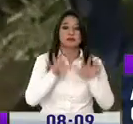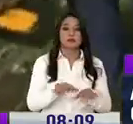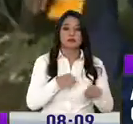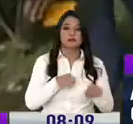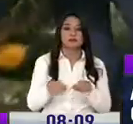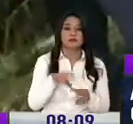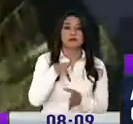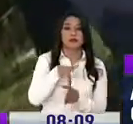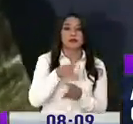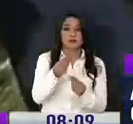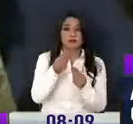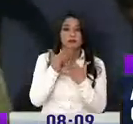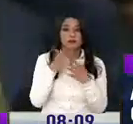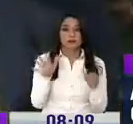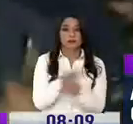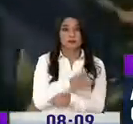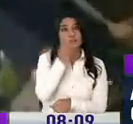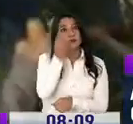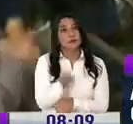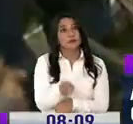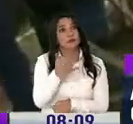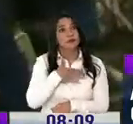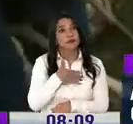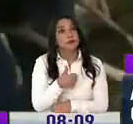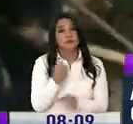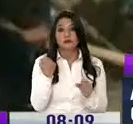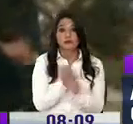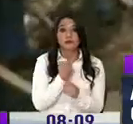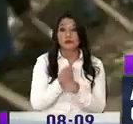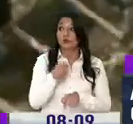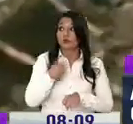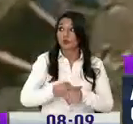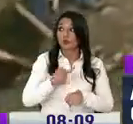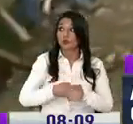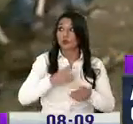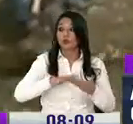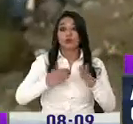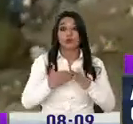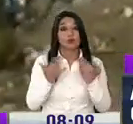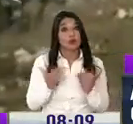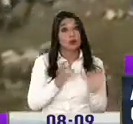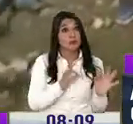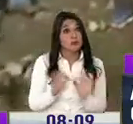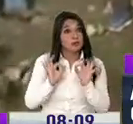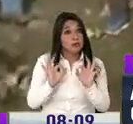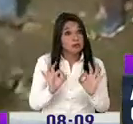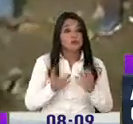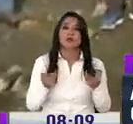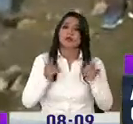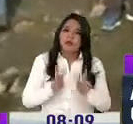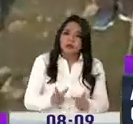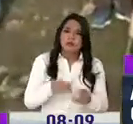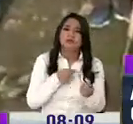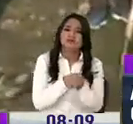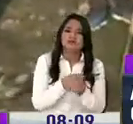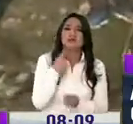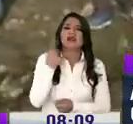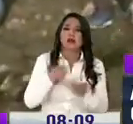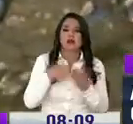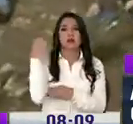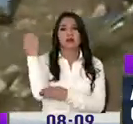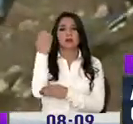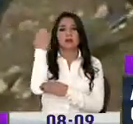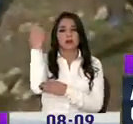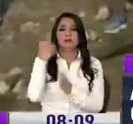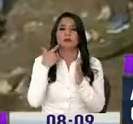nos amplíe la información. Buenos días, Francisco, un trabajo muy arduo con la comunidad que ahora ya está preparada y eso también contribuye para evitar emergencias